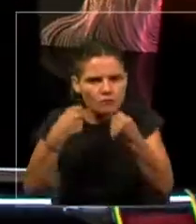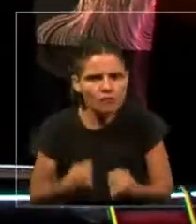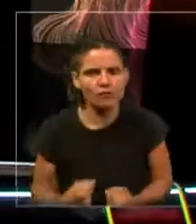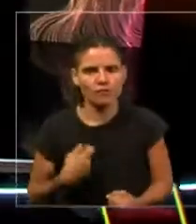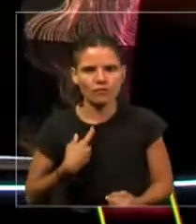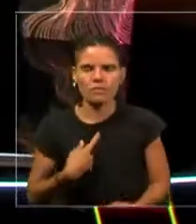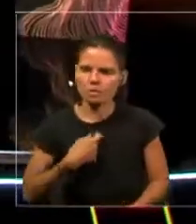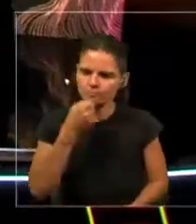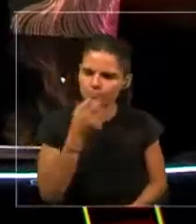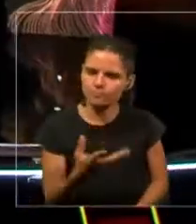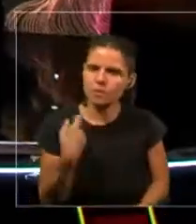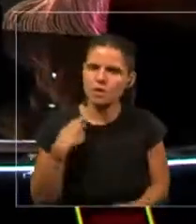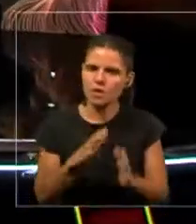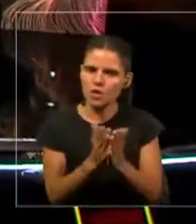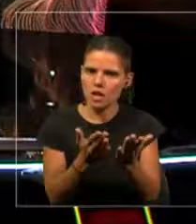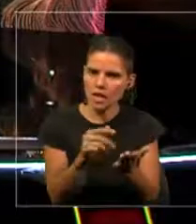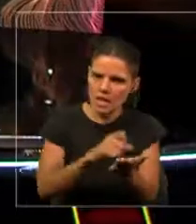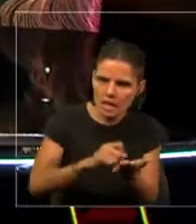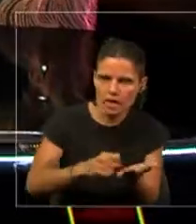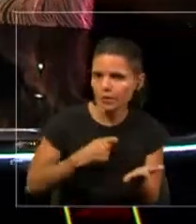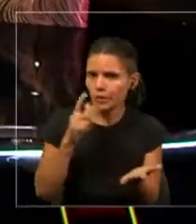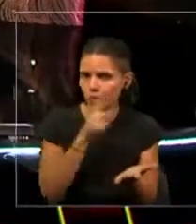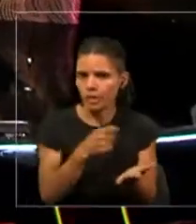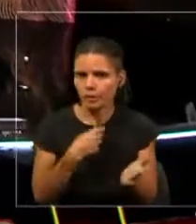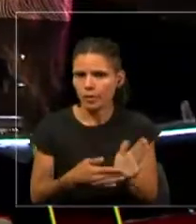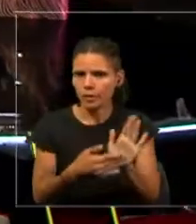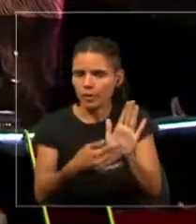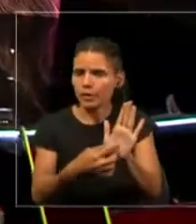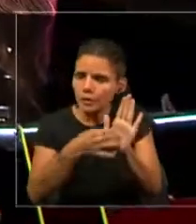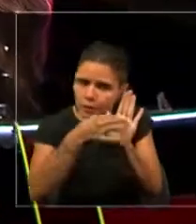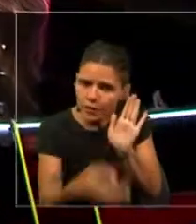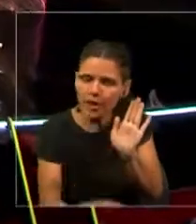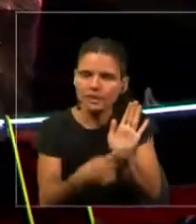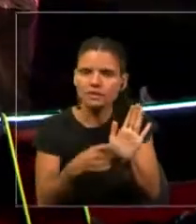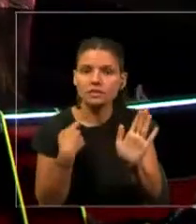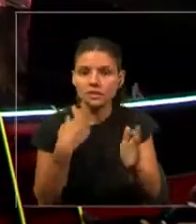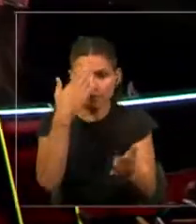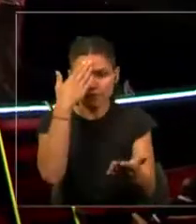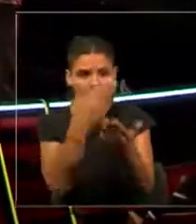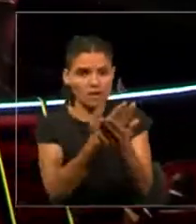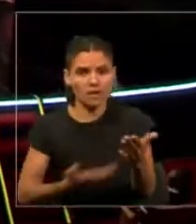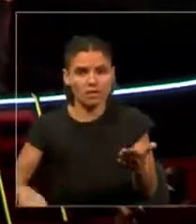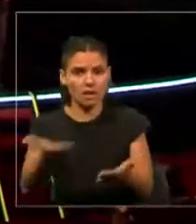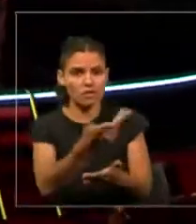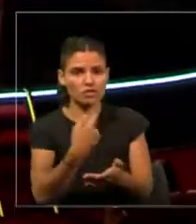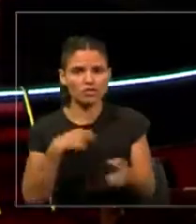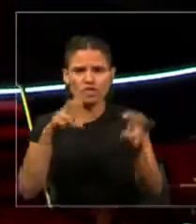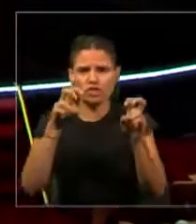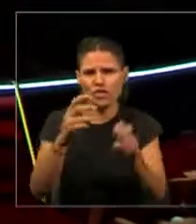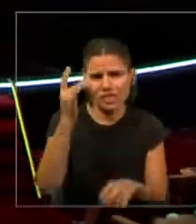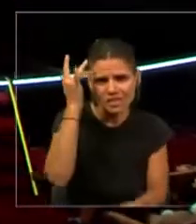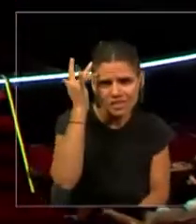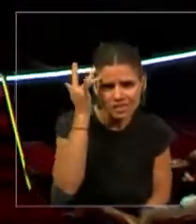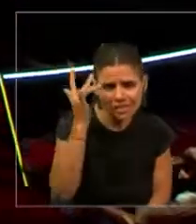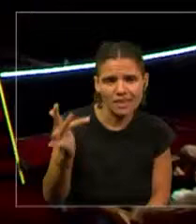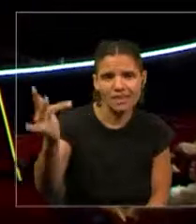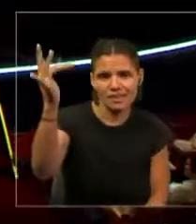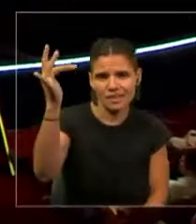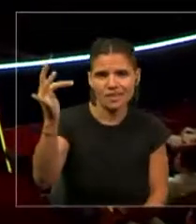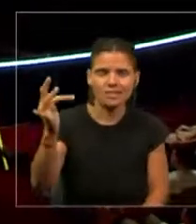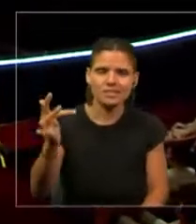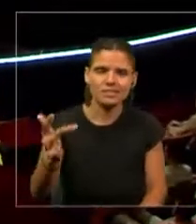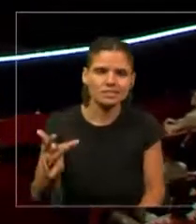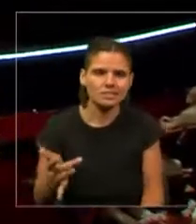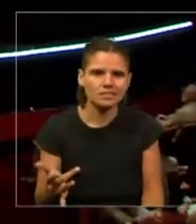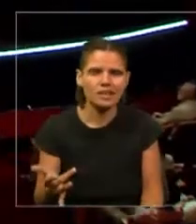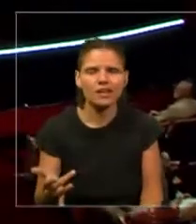en mi último libro, no tenemos nada frente a nosotros que tenga que ver con inteligencia, que